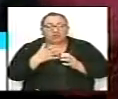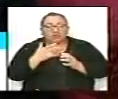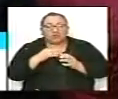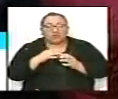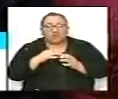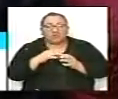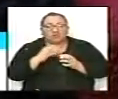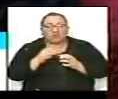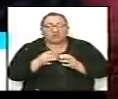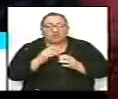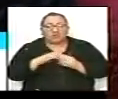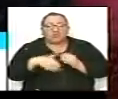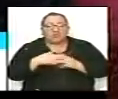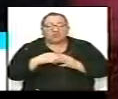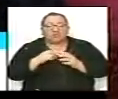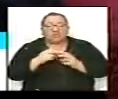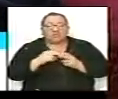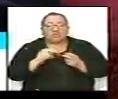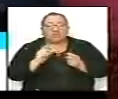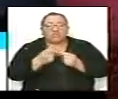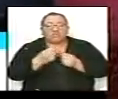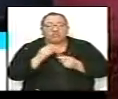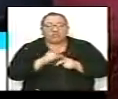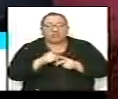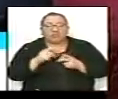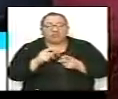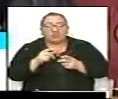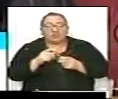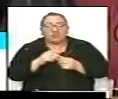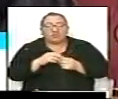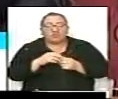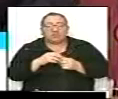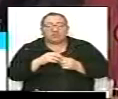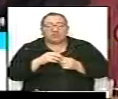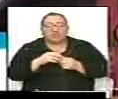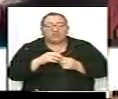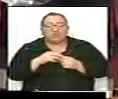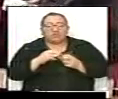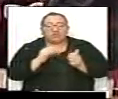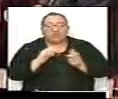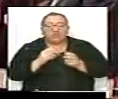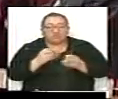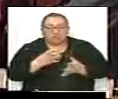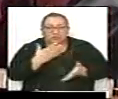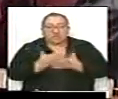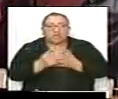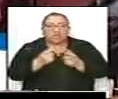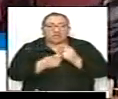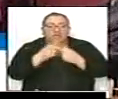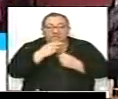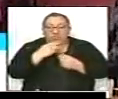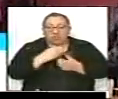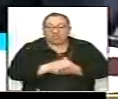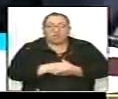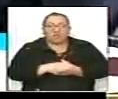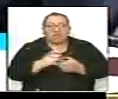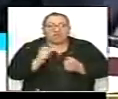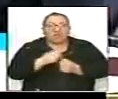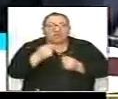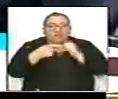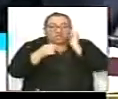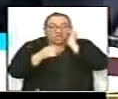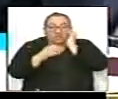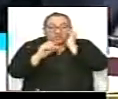perdiendo. Y nuestros partidos también, presidenta. Gracias. Gracias, congresista Mulder. Congresista Gino Costa.